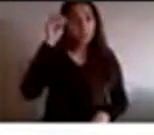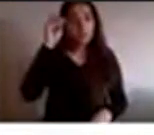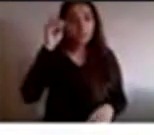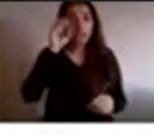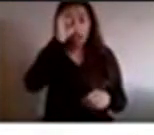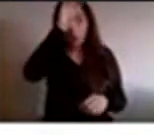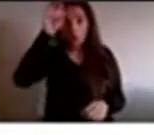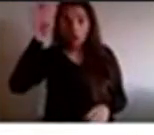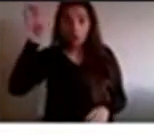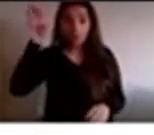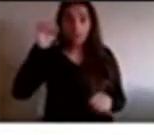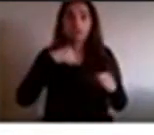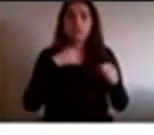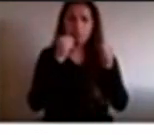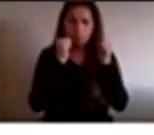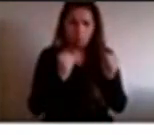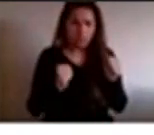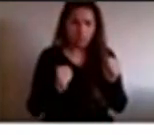Constanza.